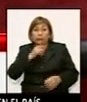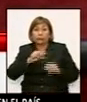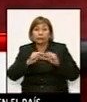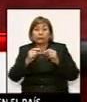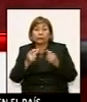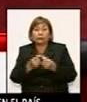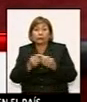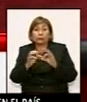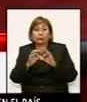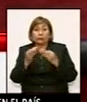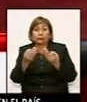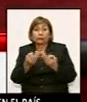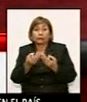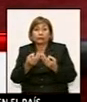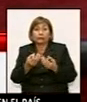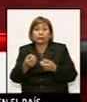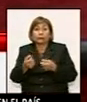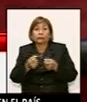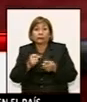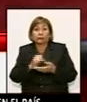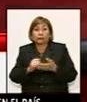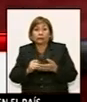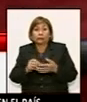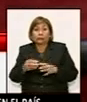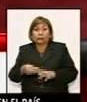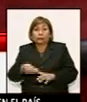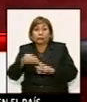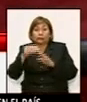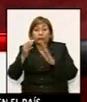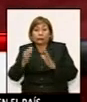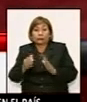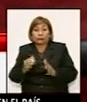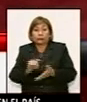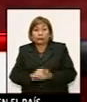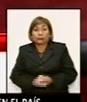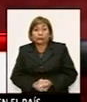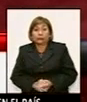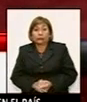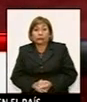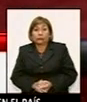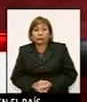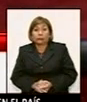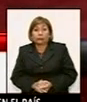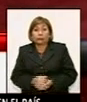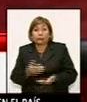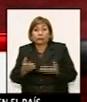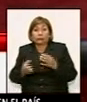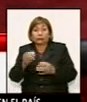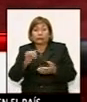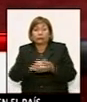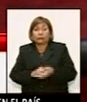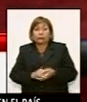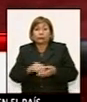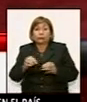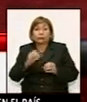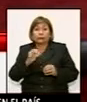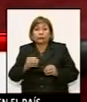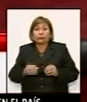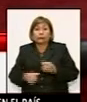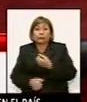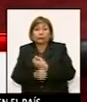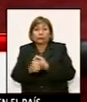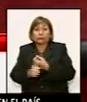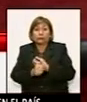familiar, en el marco del Sistema Nacional Especializado de Justicia, teniendo en consideración las alarmantes cifras de violencia